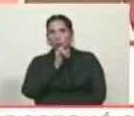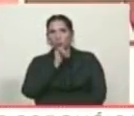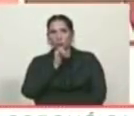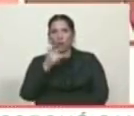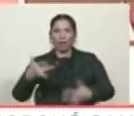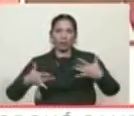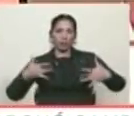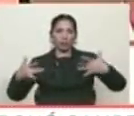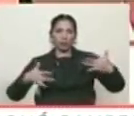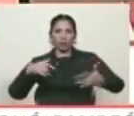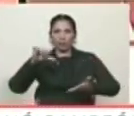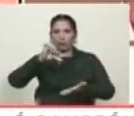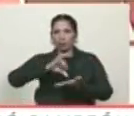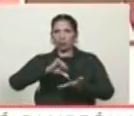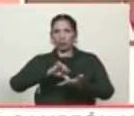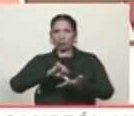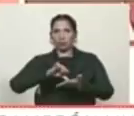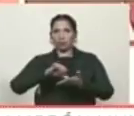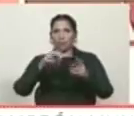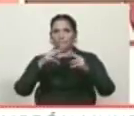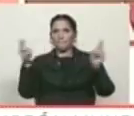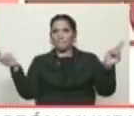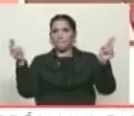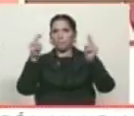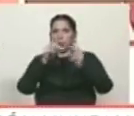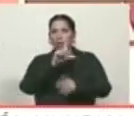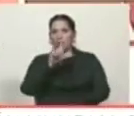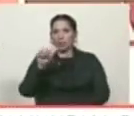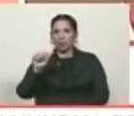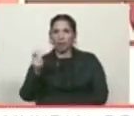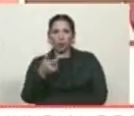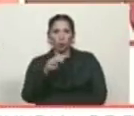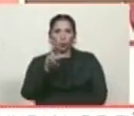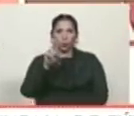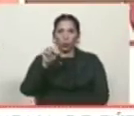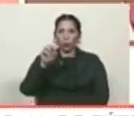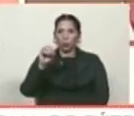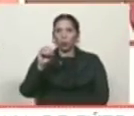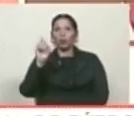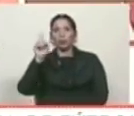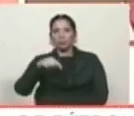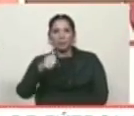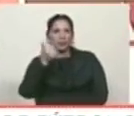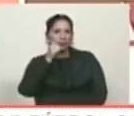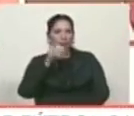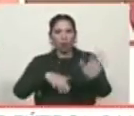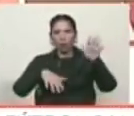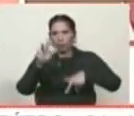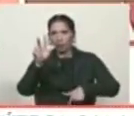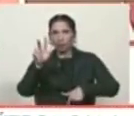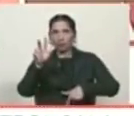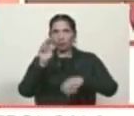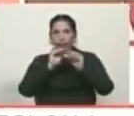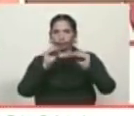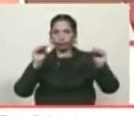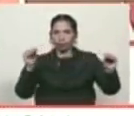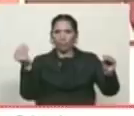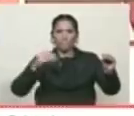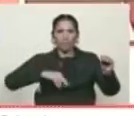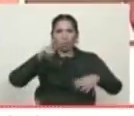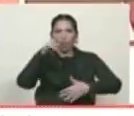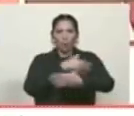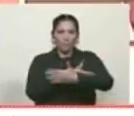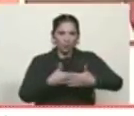actividad central desde Puente Llaguno. Y el día sábado 13 queremos convocar a los más de